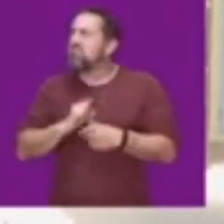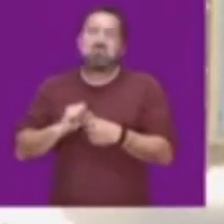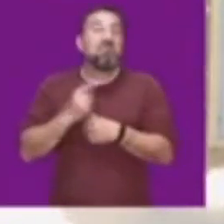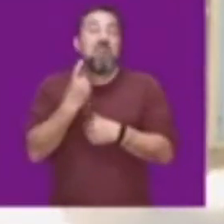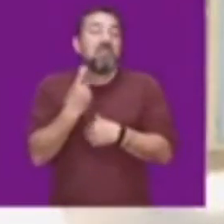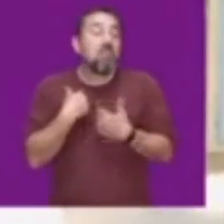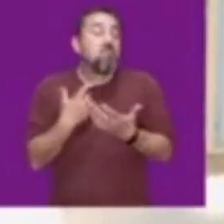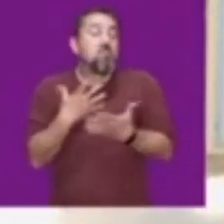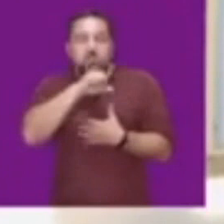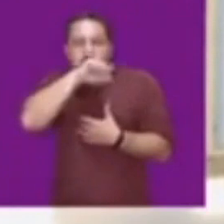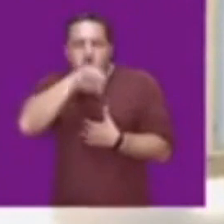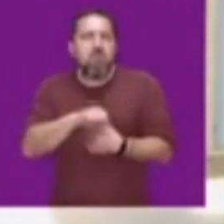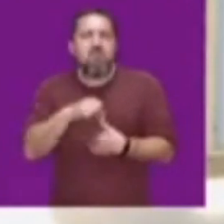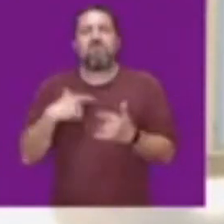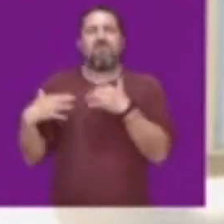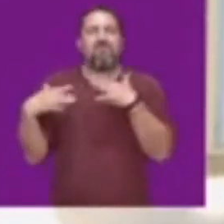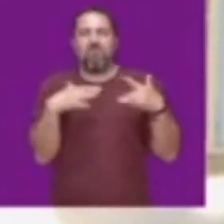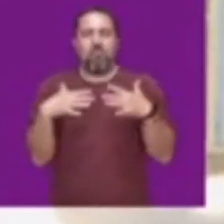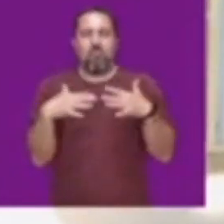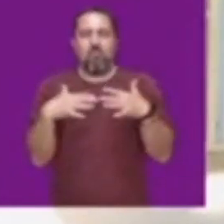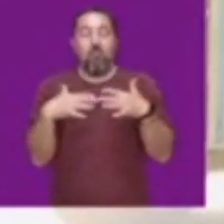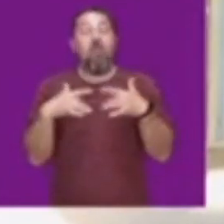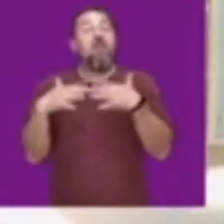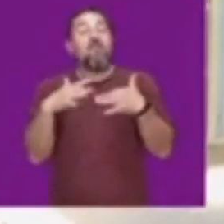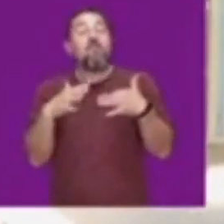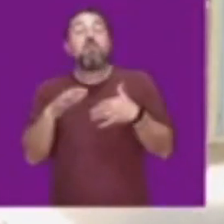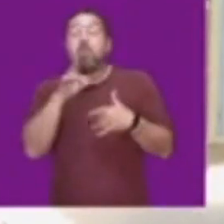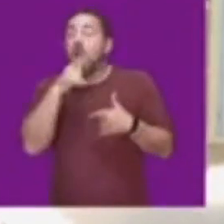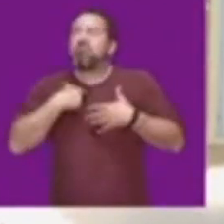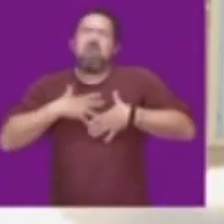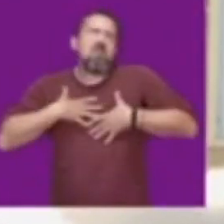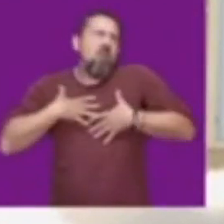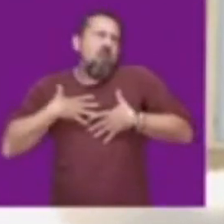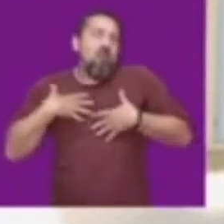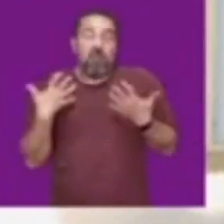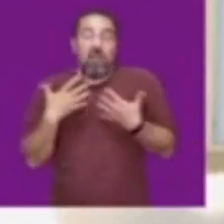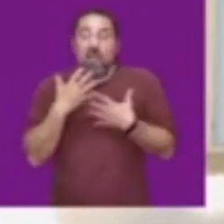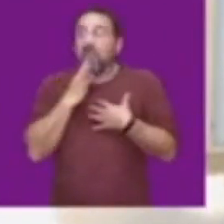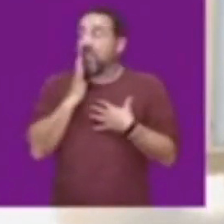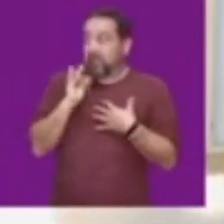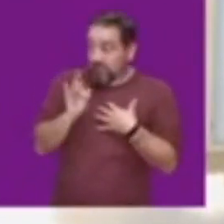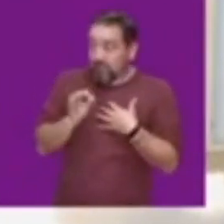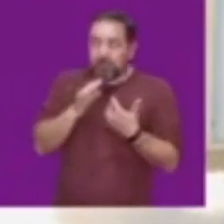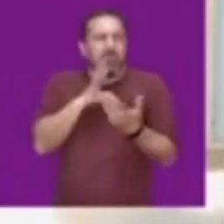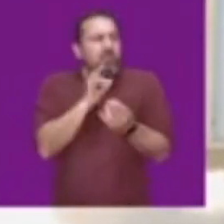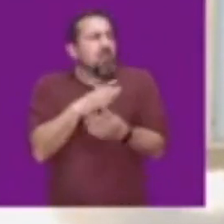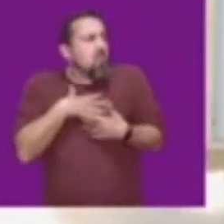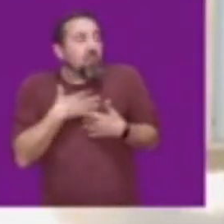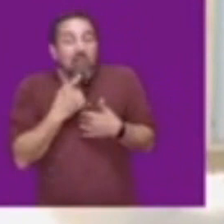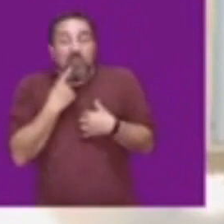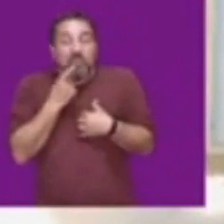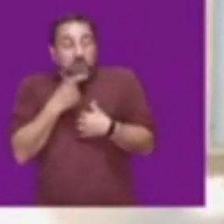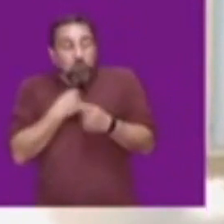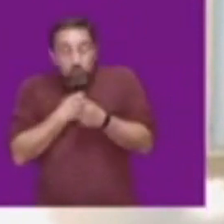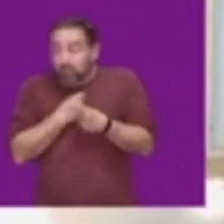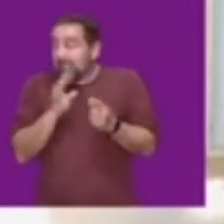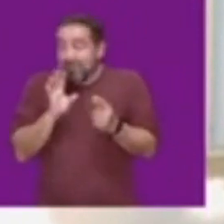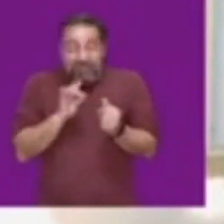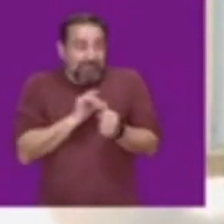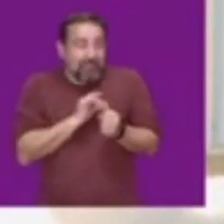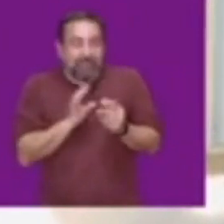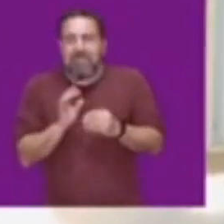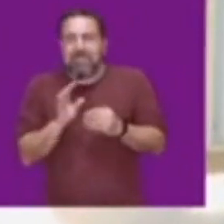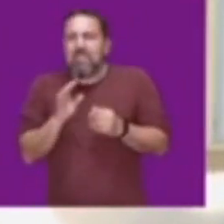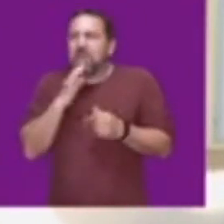más, el fútbol. Porque es muy emocionante. Sí. Sí, es emocionante. ¿A ti te gusta? Sí.